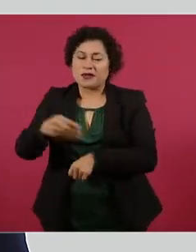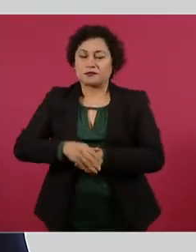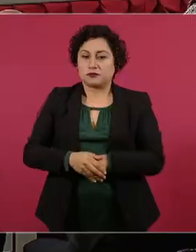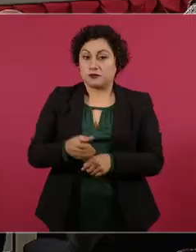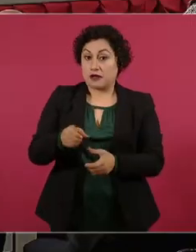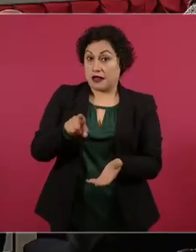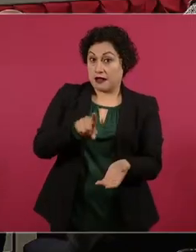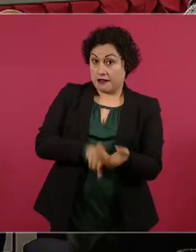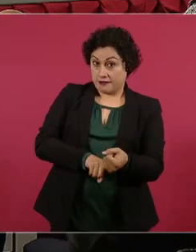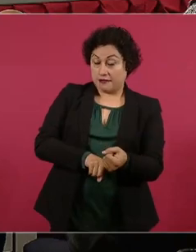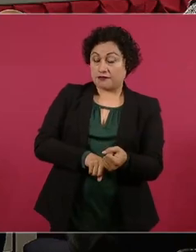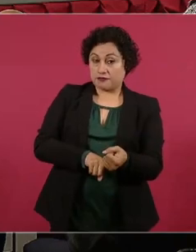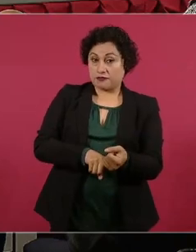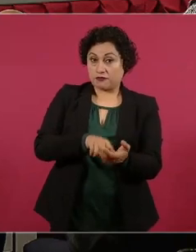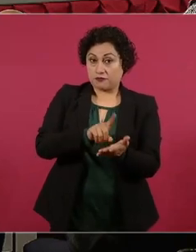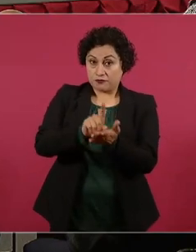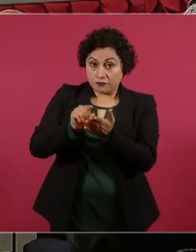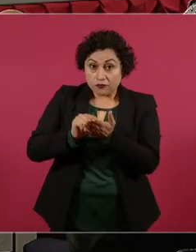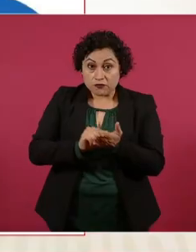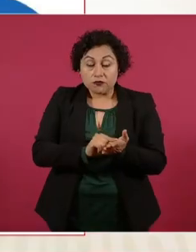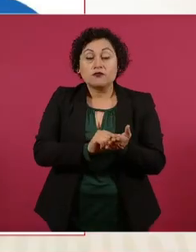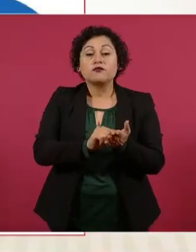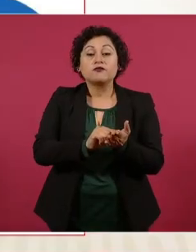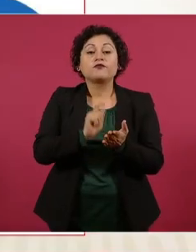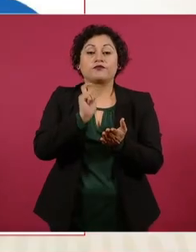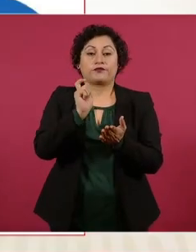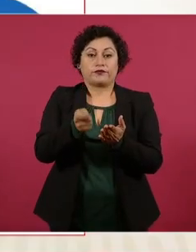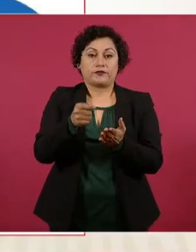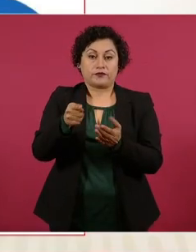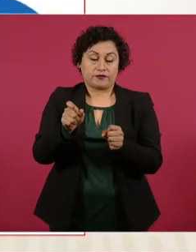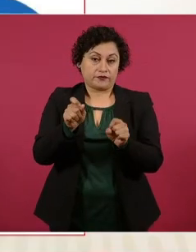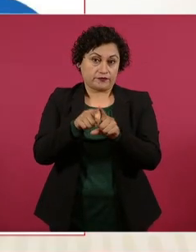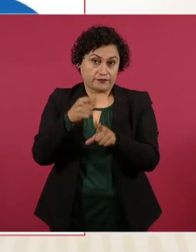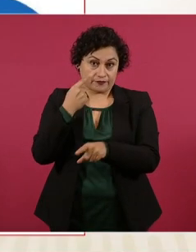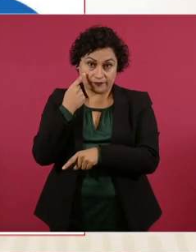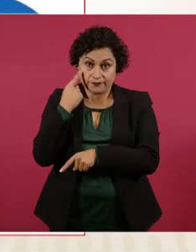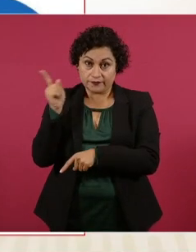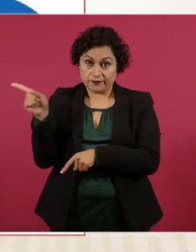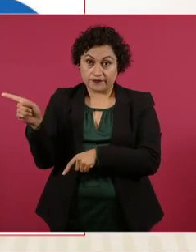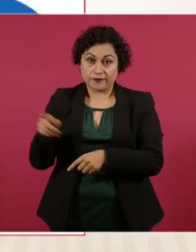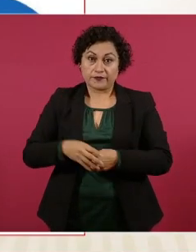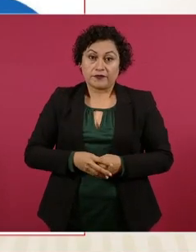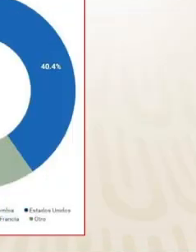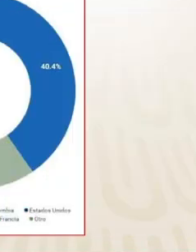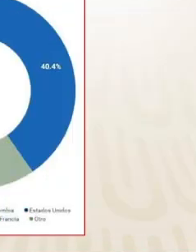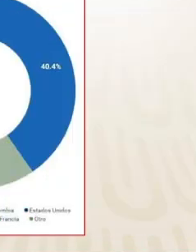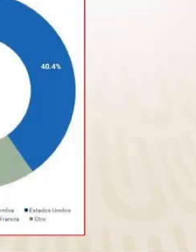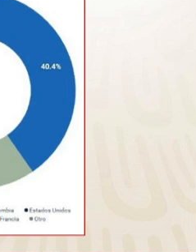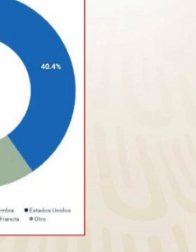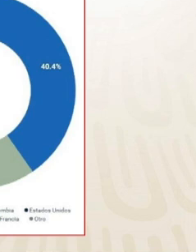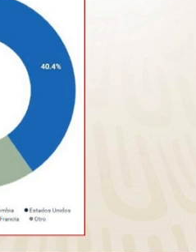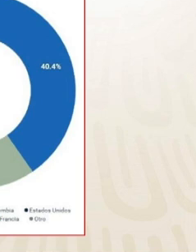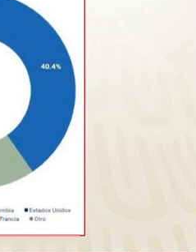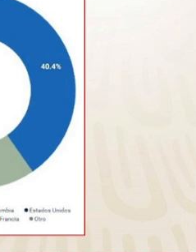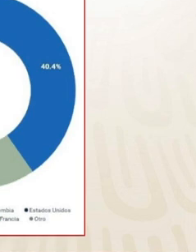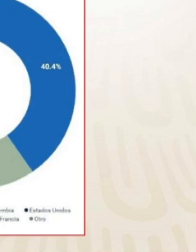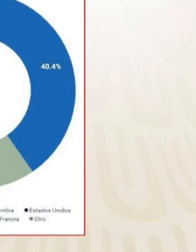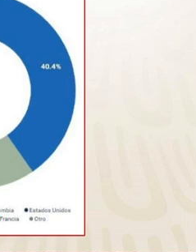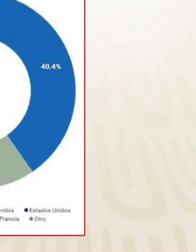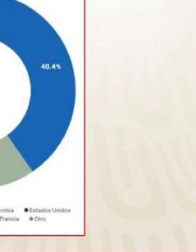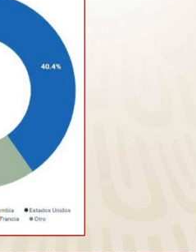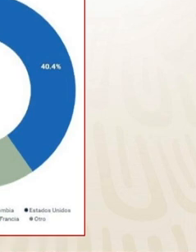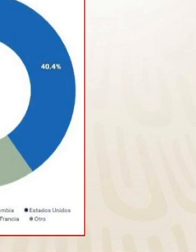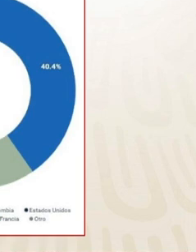social por estos troll centers son viejas conocidas como